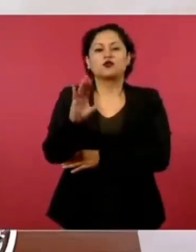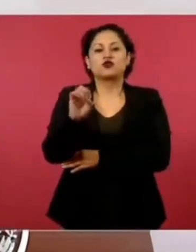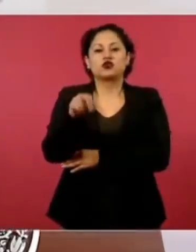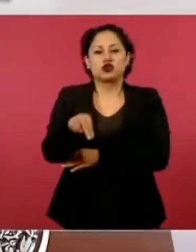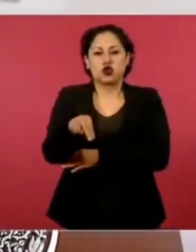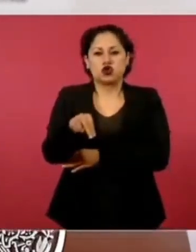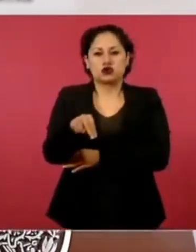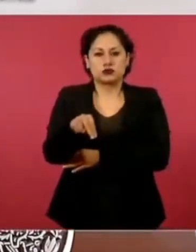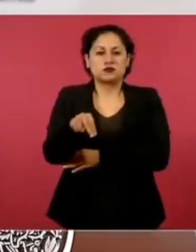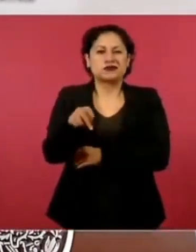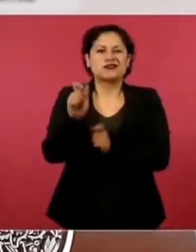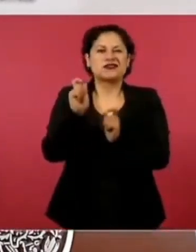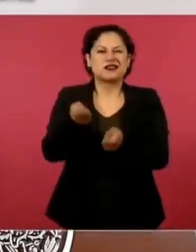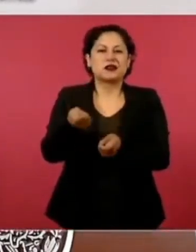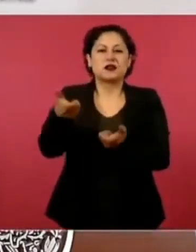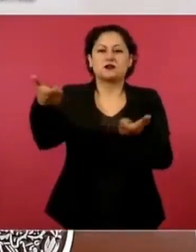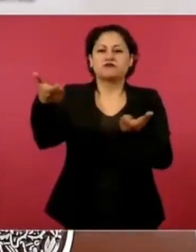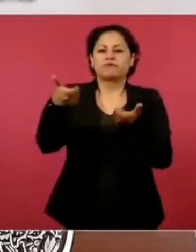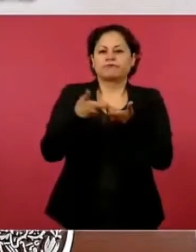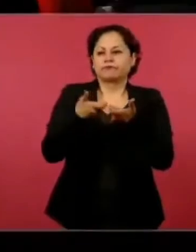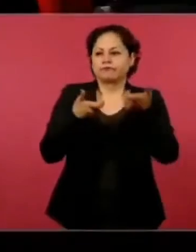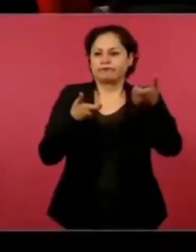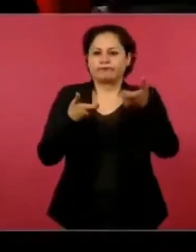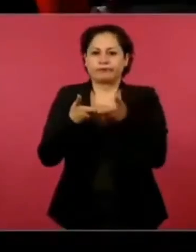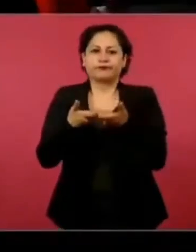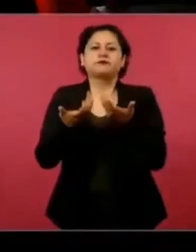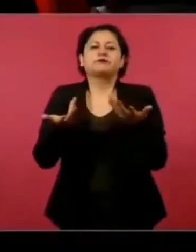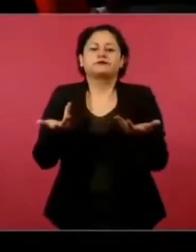tendríamos problema, pero no.